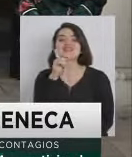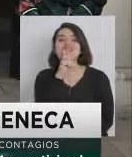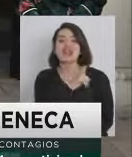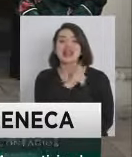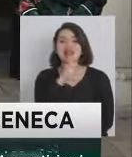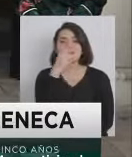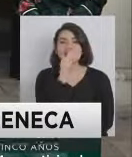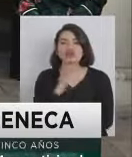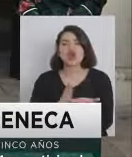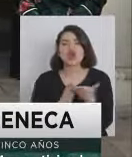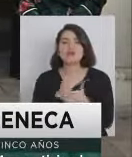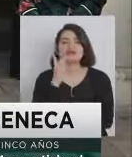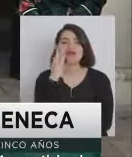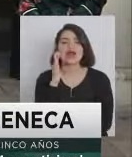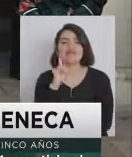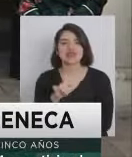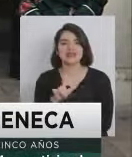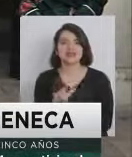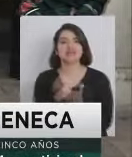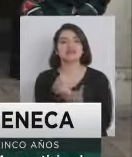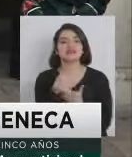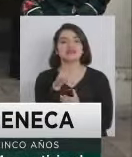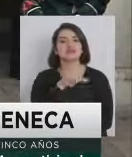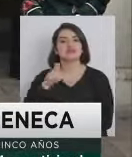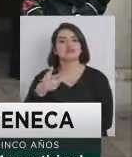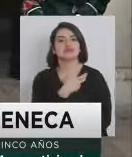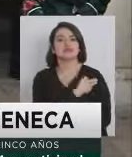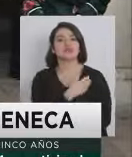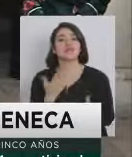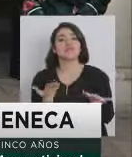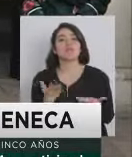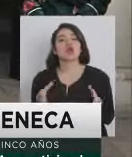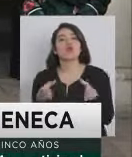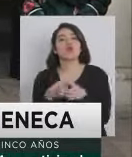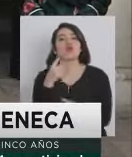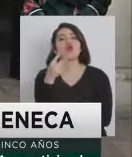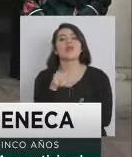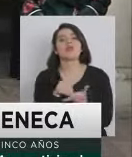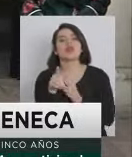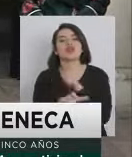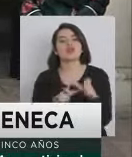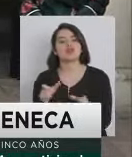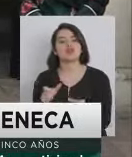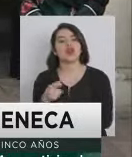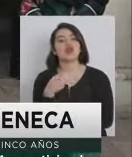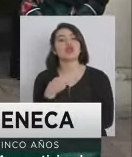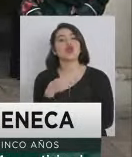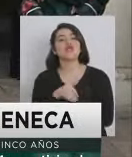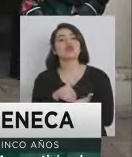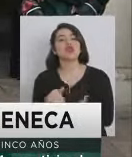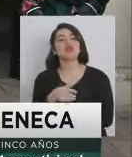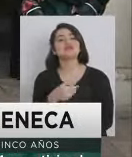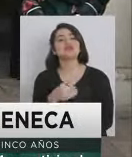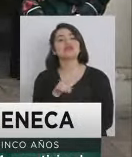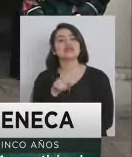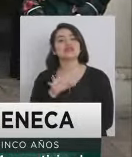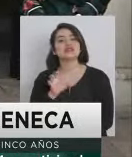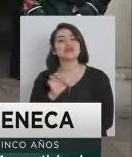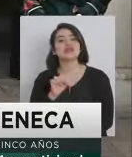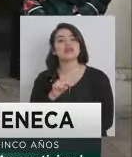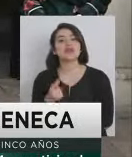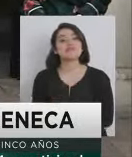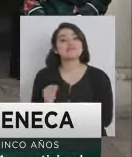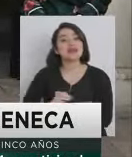o a comienzos de abril y se van a distribuir hasta junio. Y estos 2.650.000 dosis adicionales de esta misma vacuna se van a adquirir